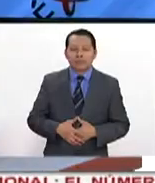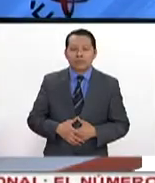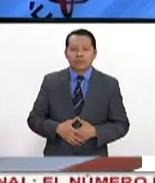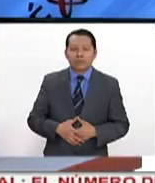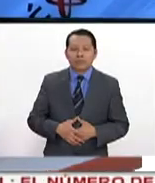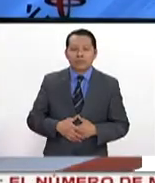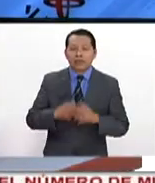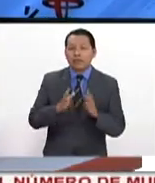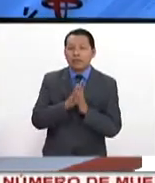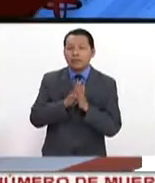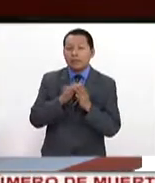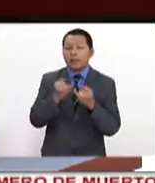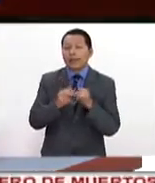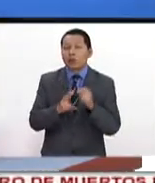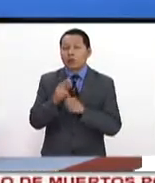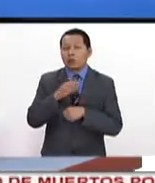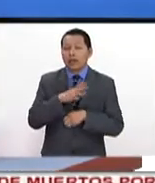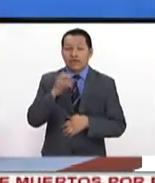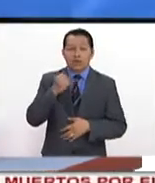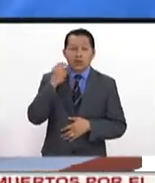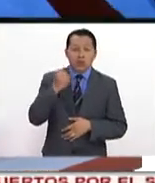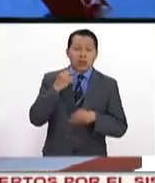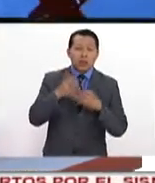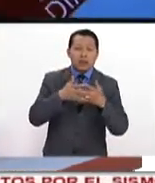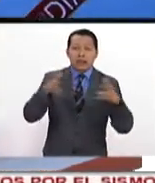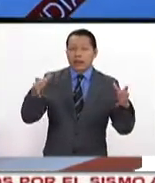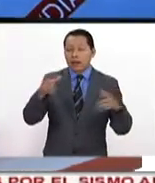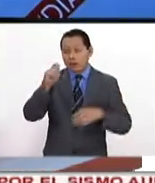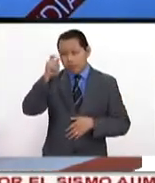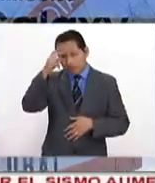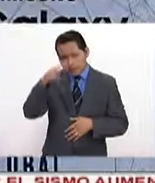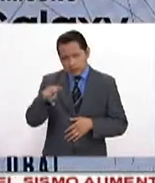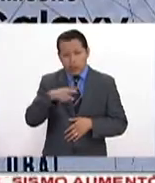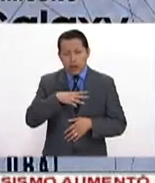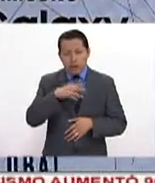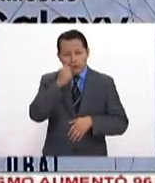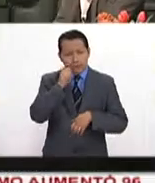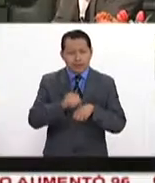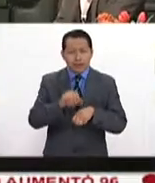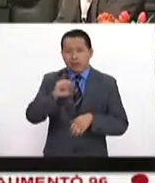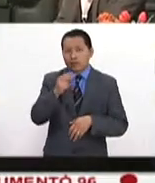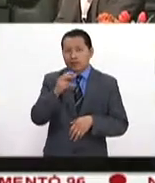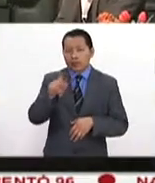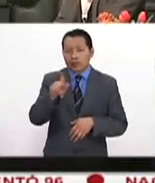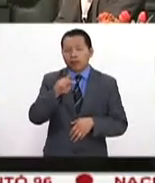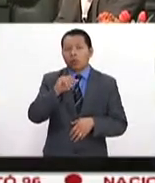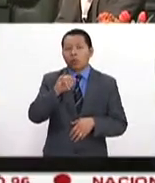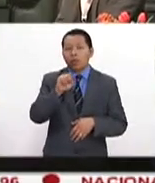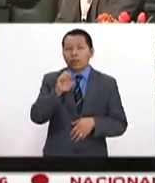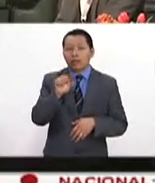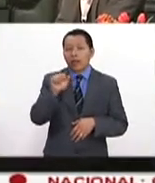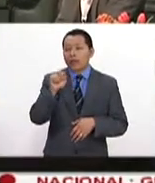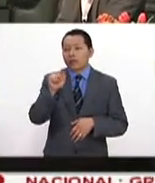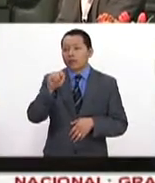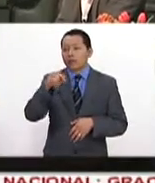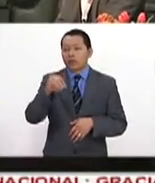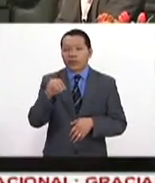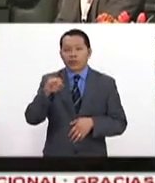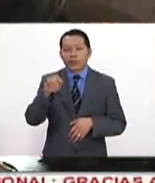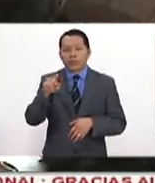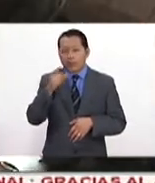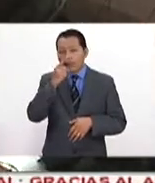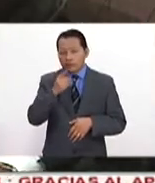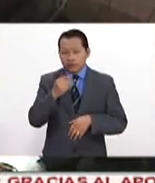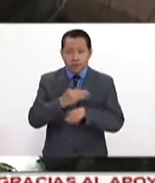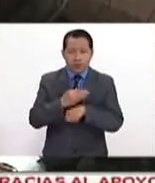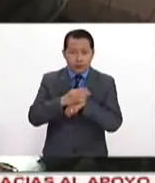Y al participar en la inauguración del Foro Expansión Estratégica México, el secretario de Hacienda, José Antonio Meade, dijo que no obstante el difícil